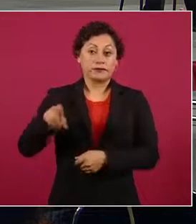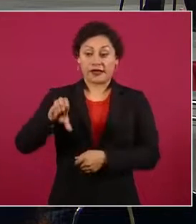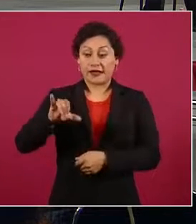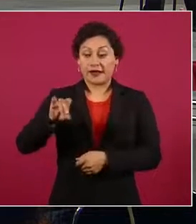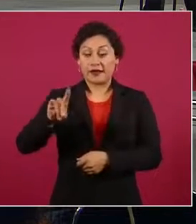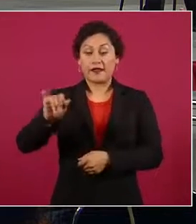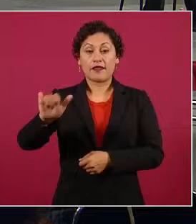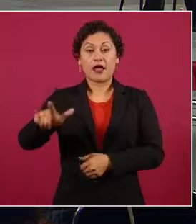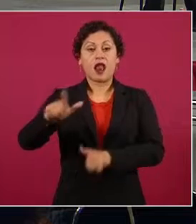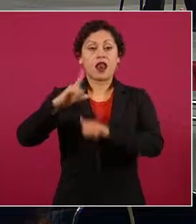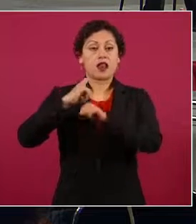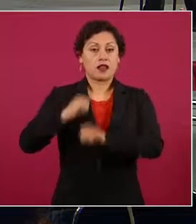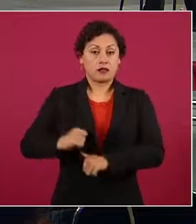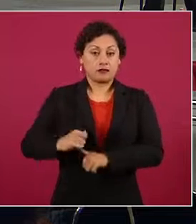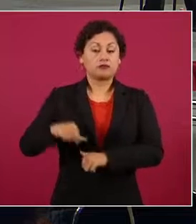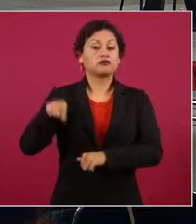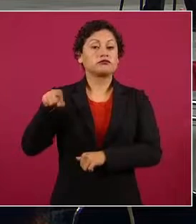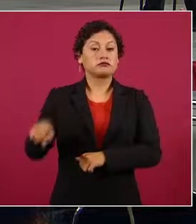documentos